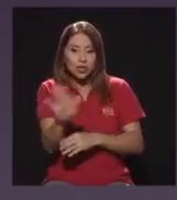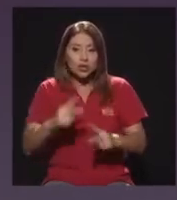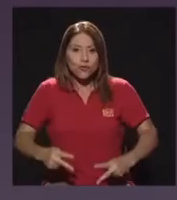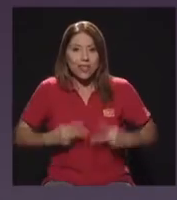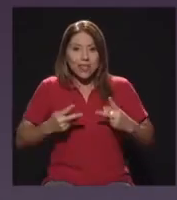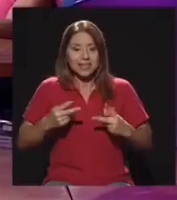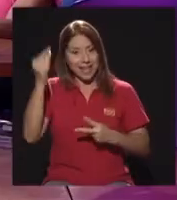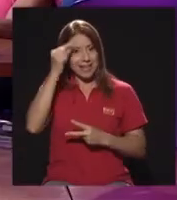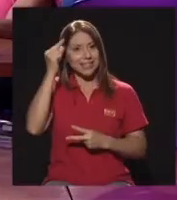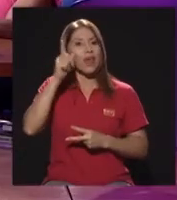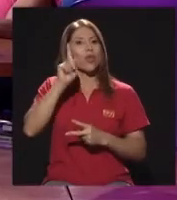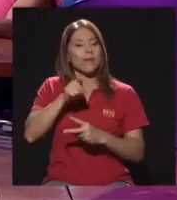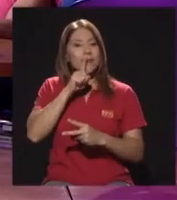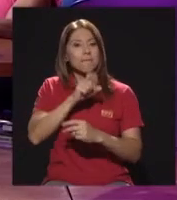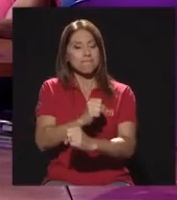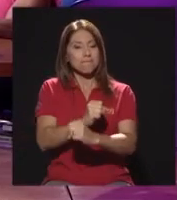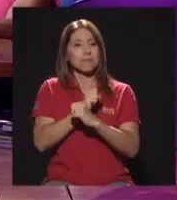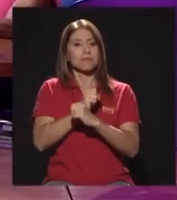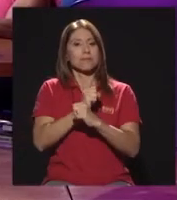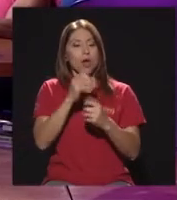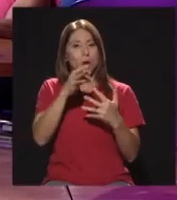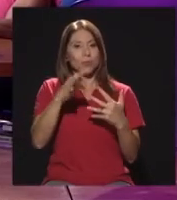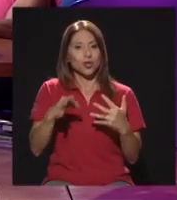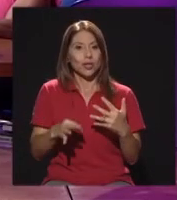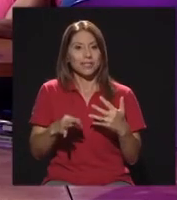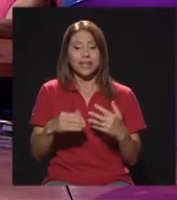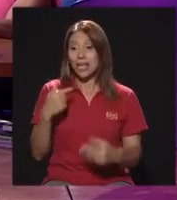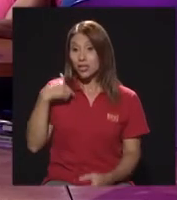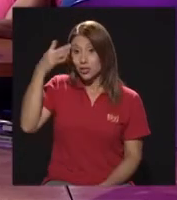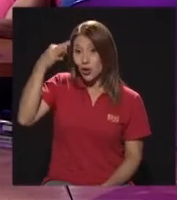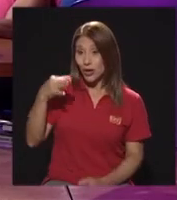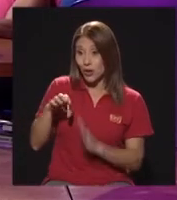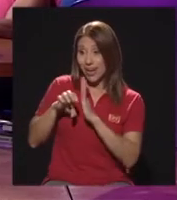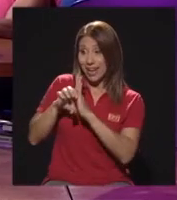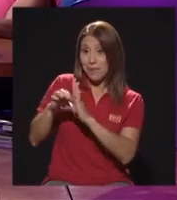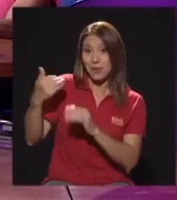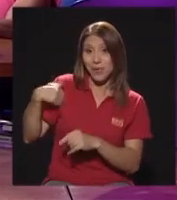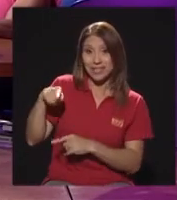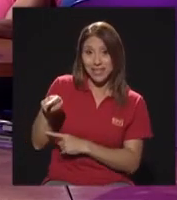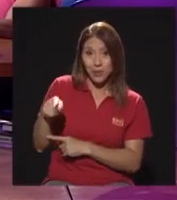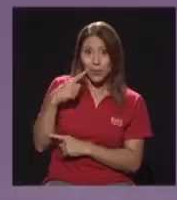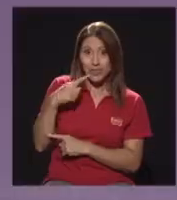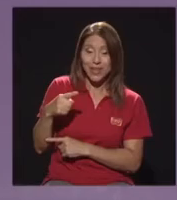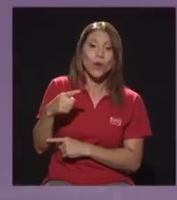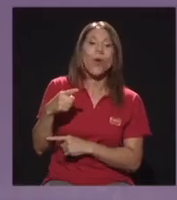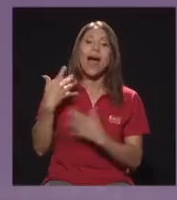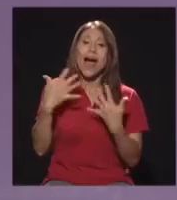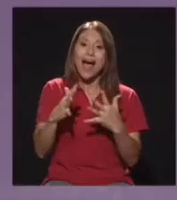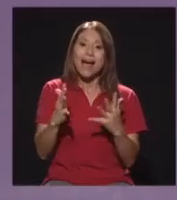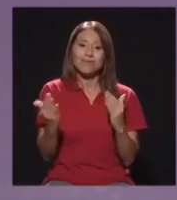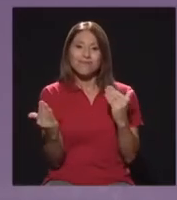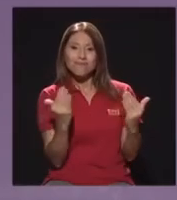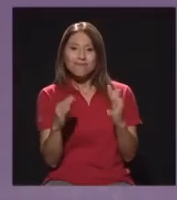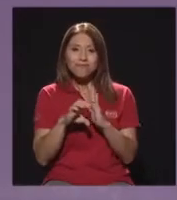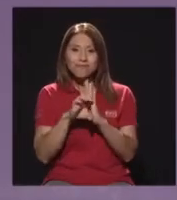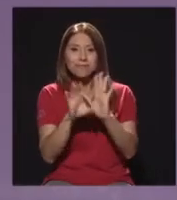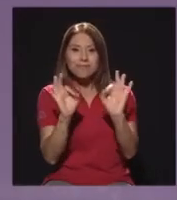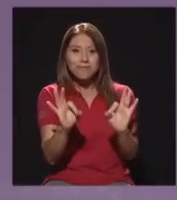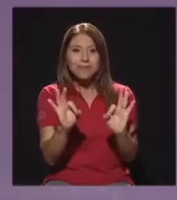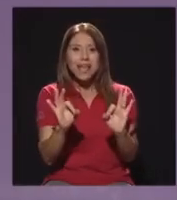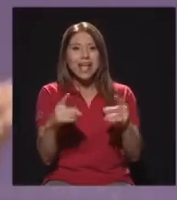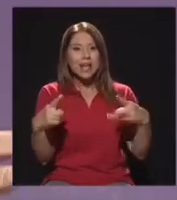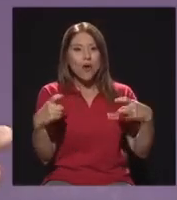y yo creo que el ejemplo que nos pone el señor este nos ilustra muy bien este conflicto entre lo que es una creencia particular